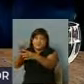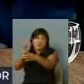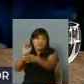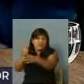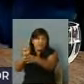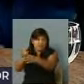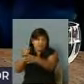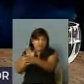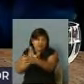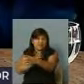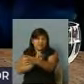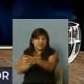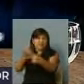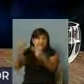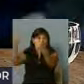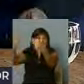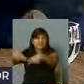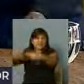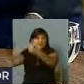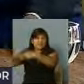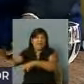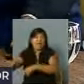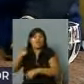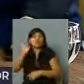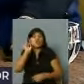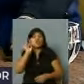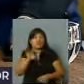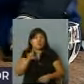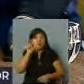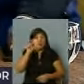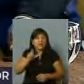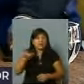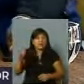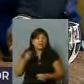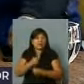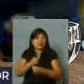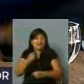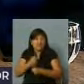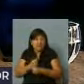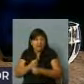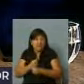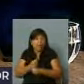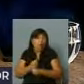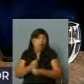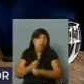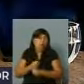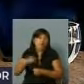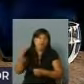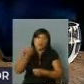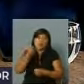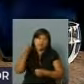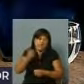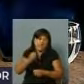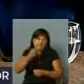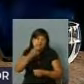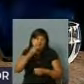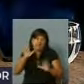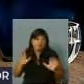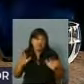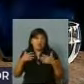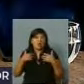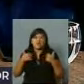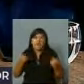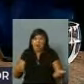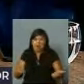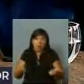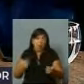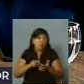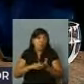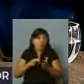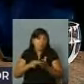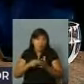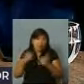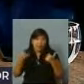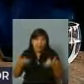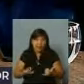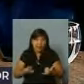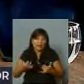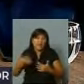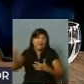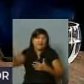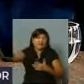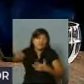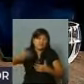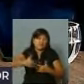caso de trabajadores esenciales, salvo temas de problemas de salud, eventualmente